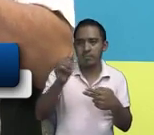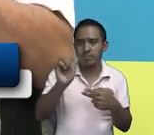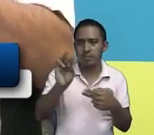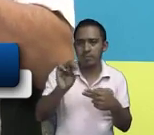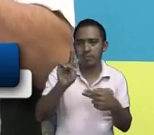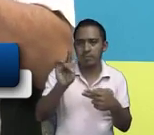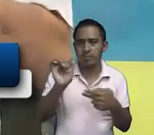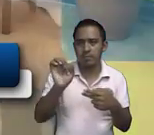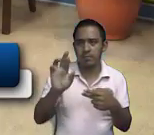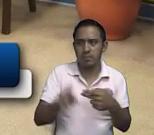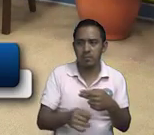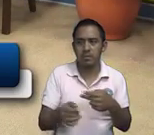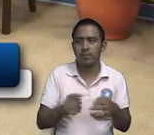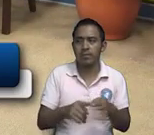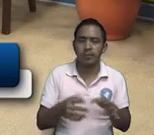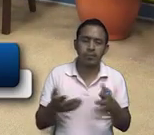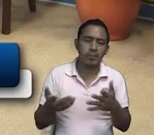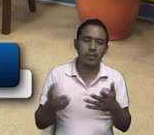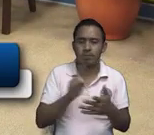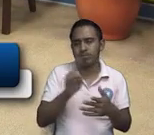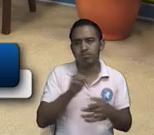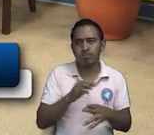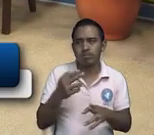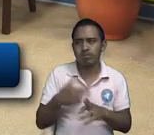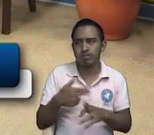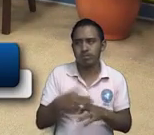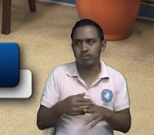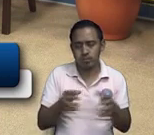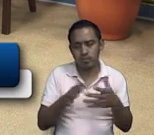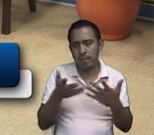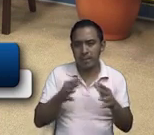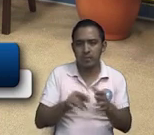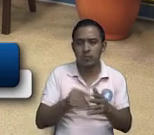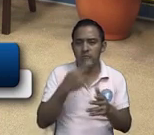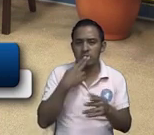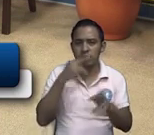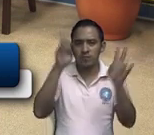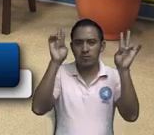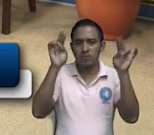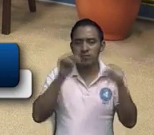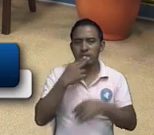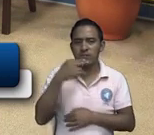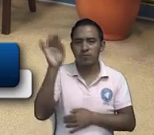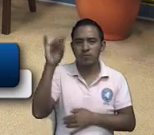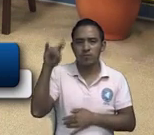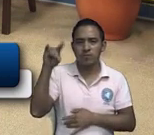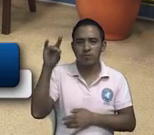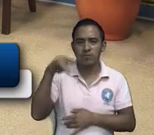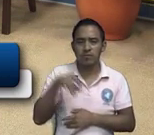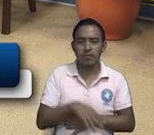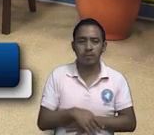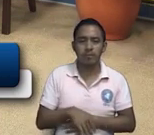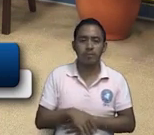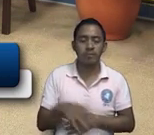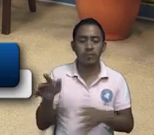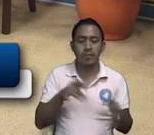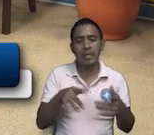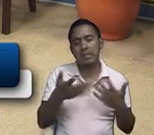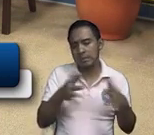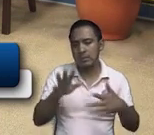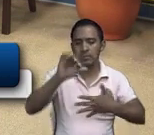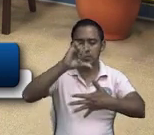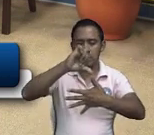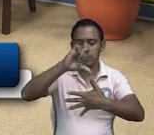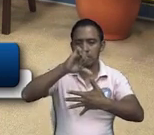como los mapaches. Son como los hunters, un poquito más grandes, como ardillas, un poquito más grandes. Normalmente en el lado de